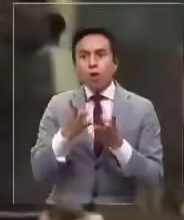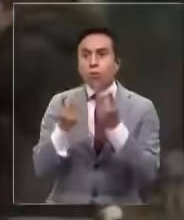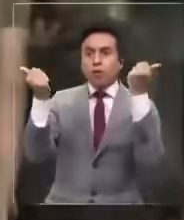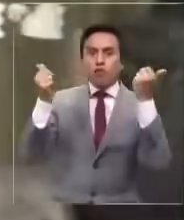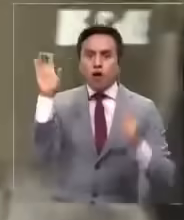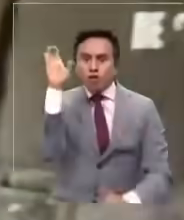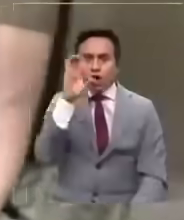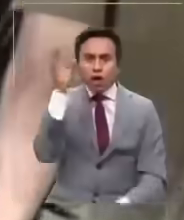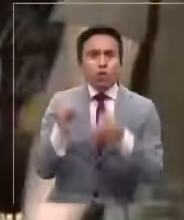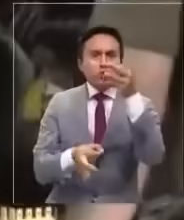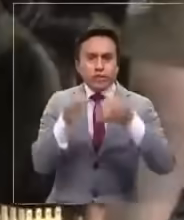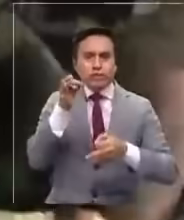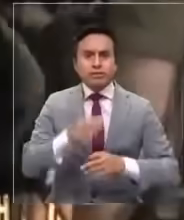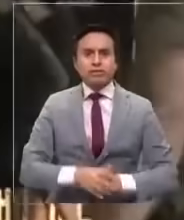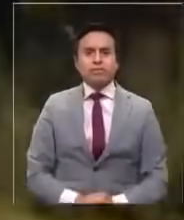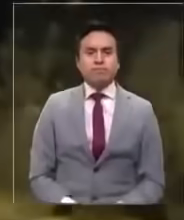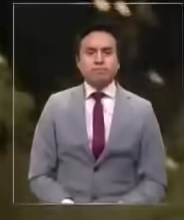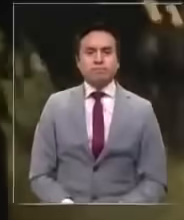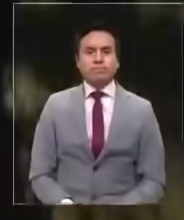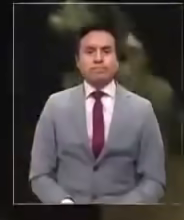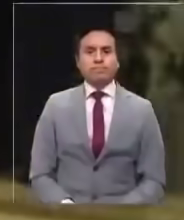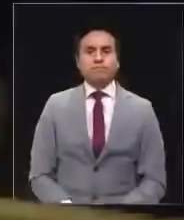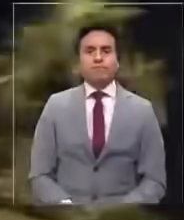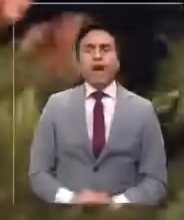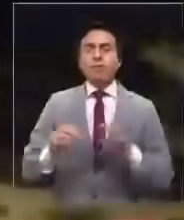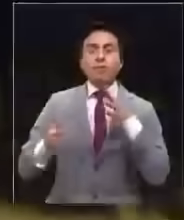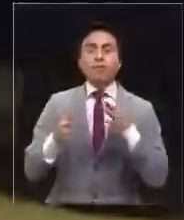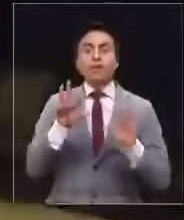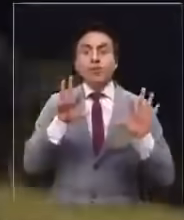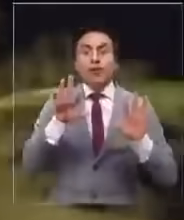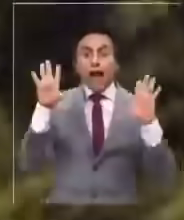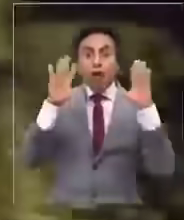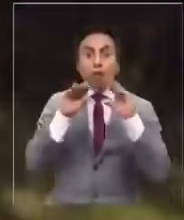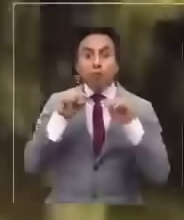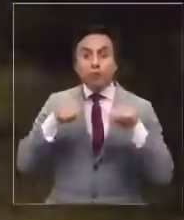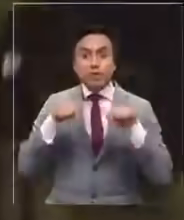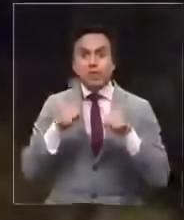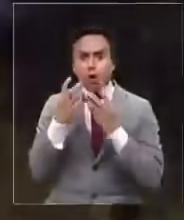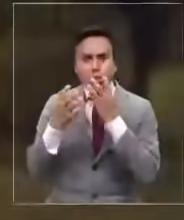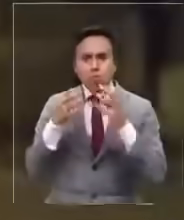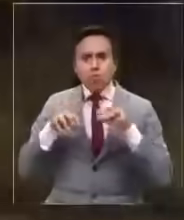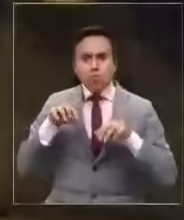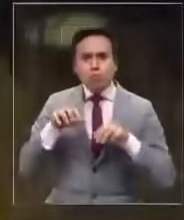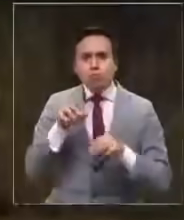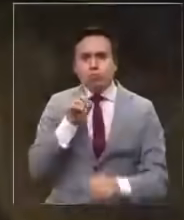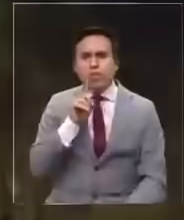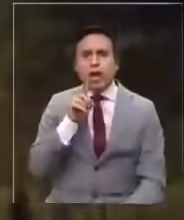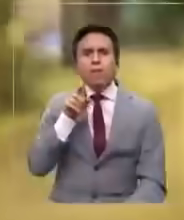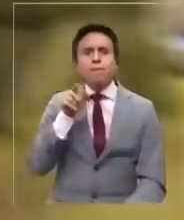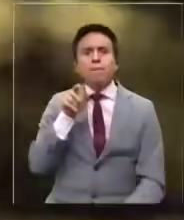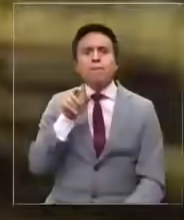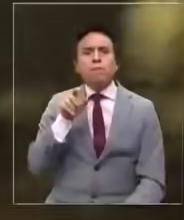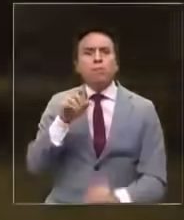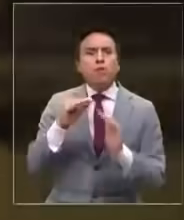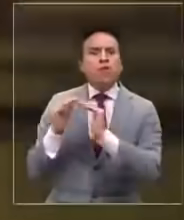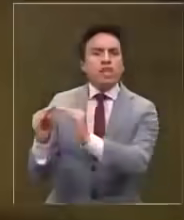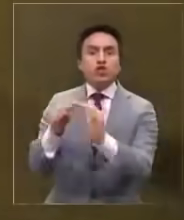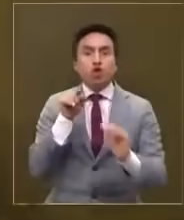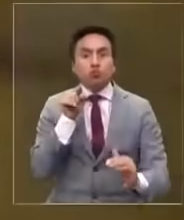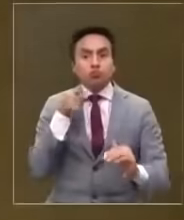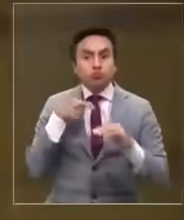y buscados por la justicia. Son aproximadamente las 9 de la noche. Estamos ingresando a esta población. El